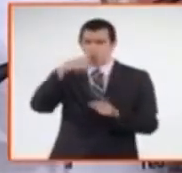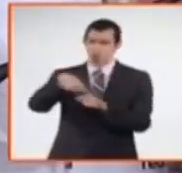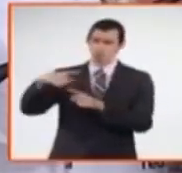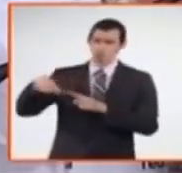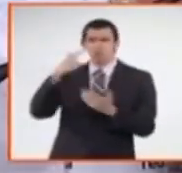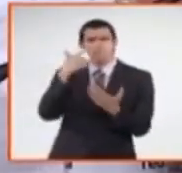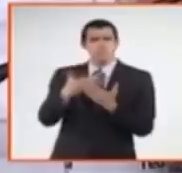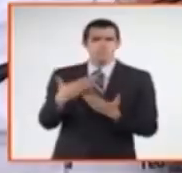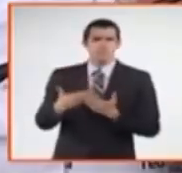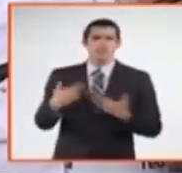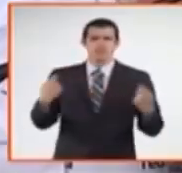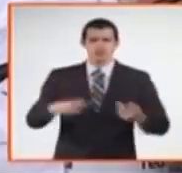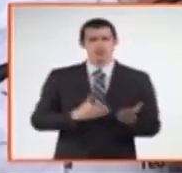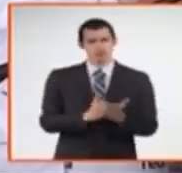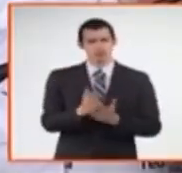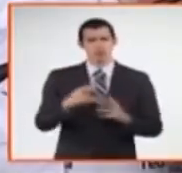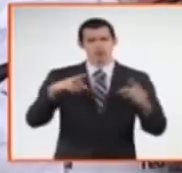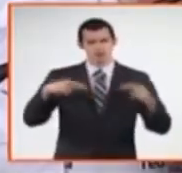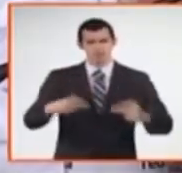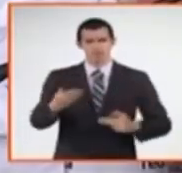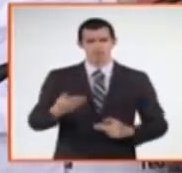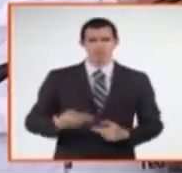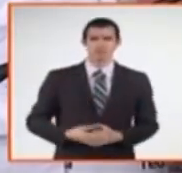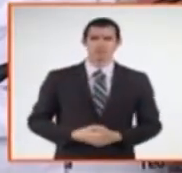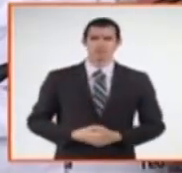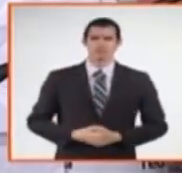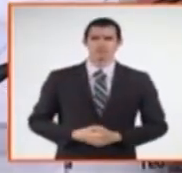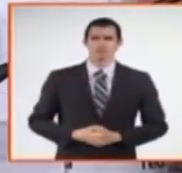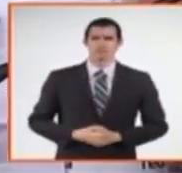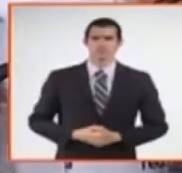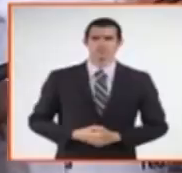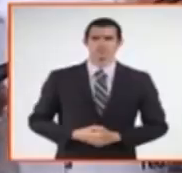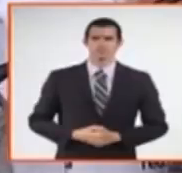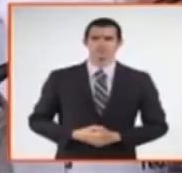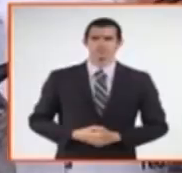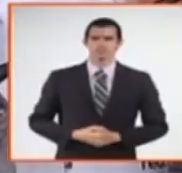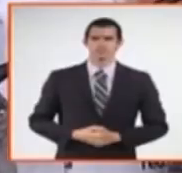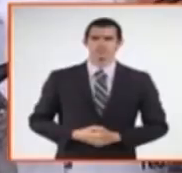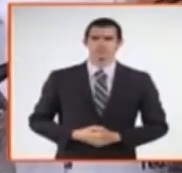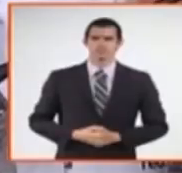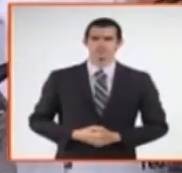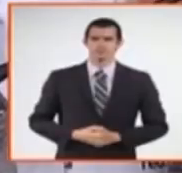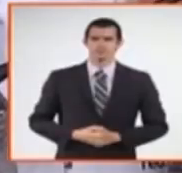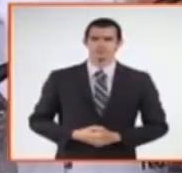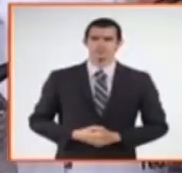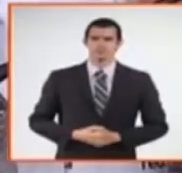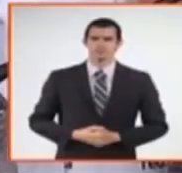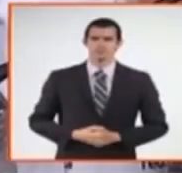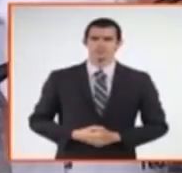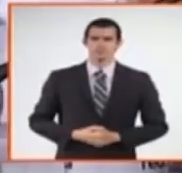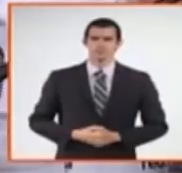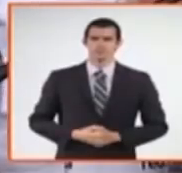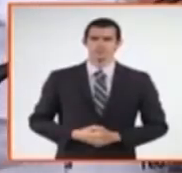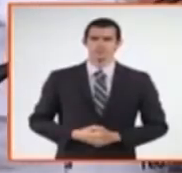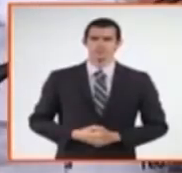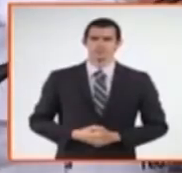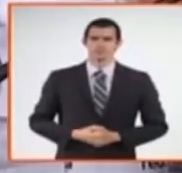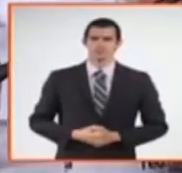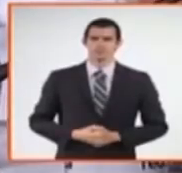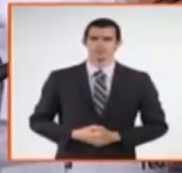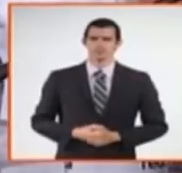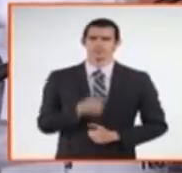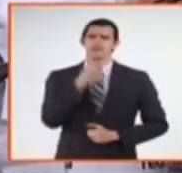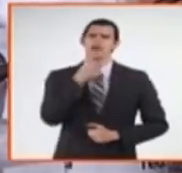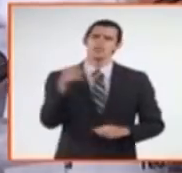tiempos están saliendo bien que son interesantes que menciona que cuando sea por cada persona que es